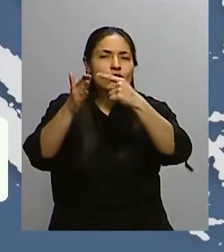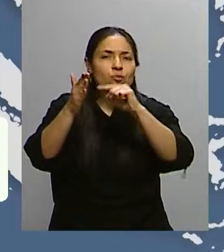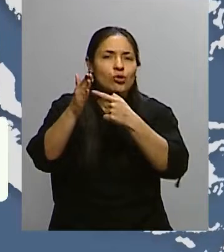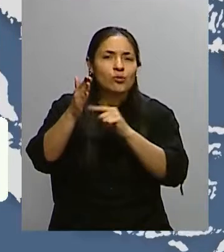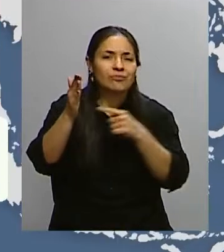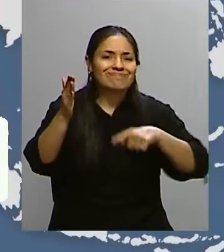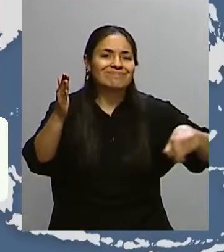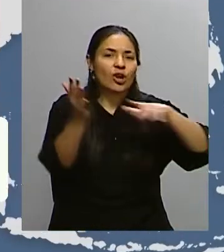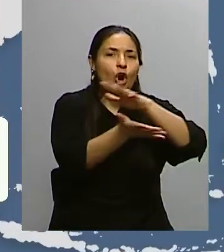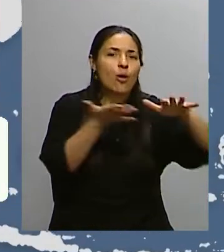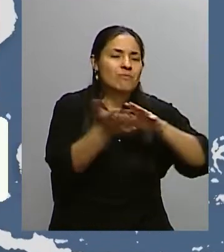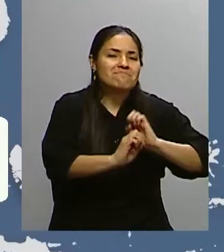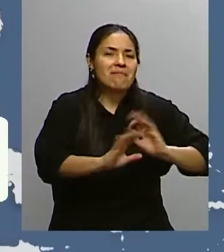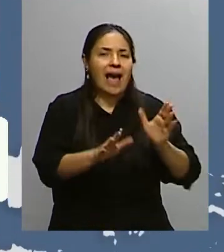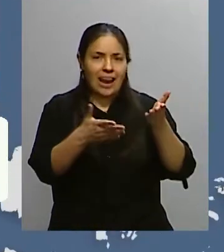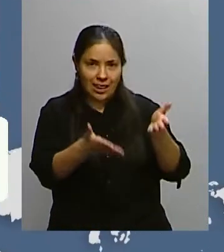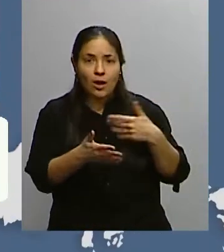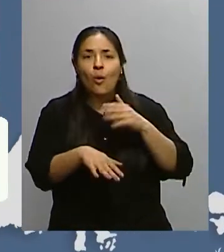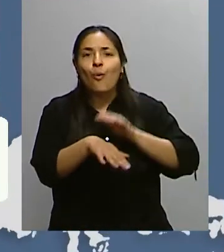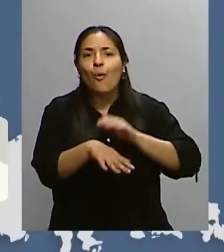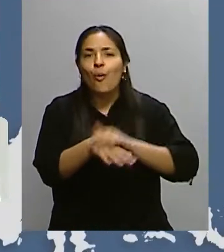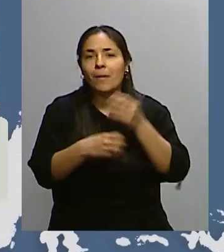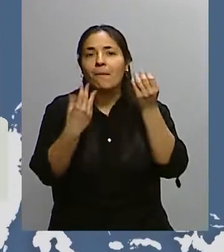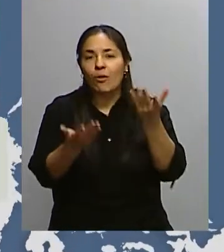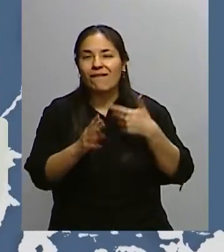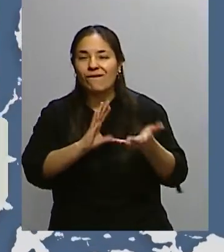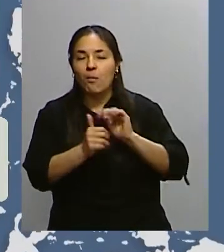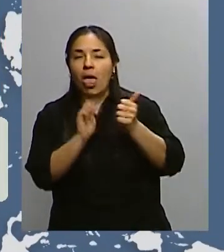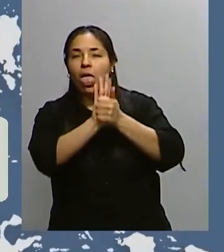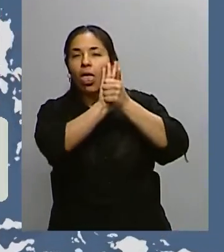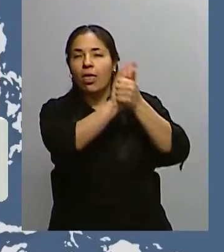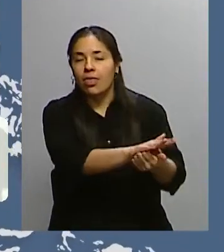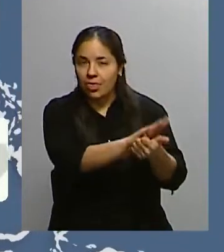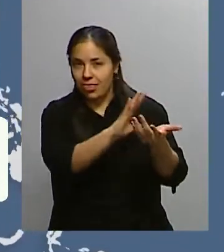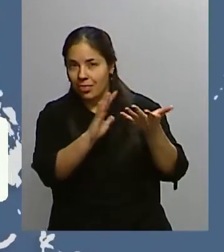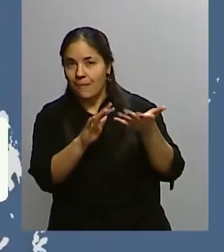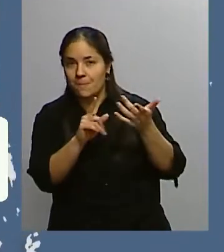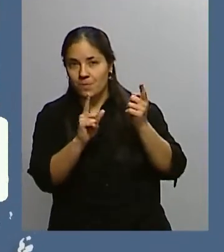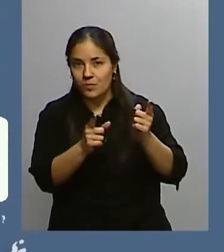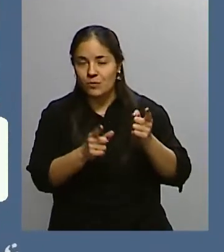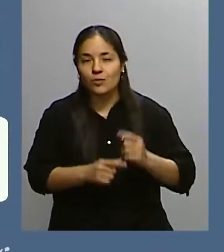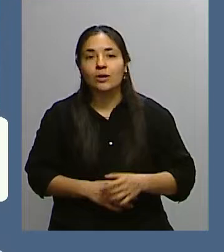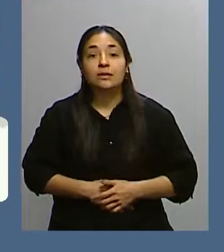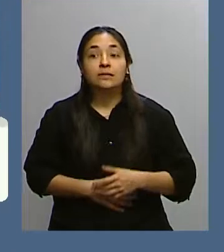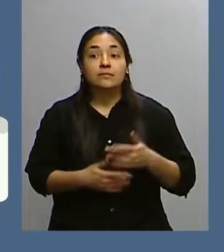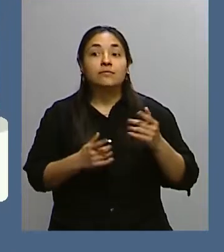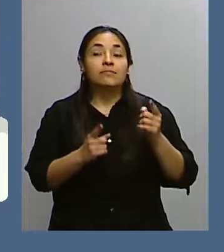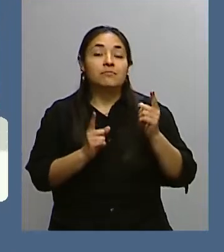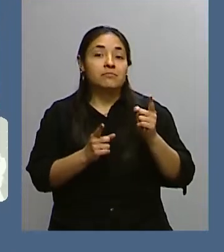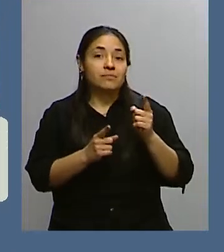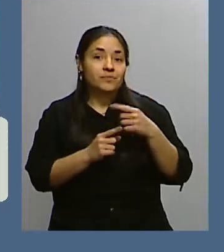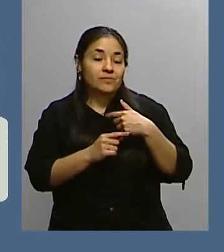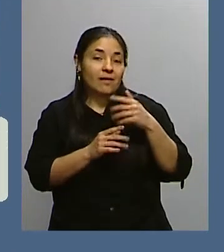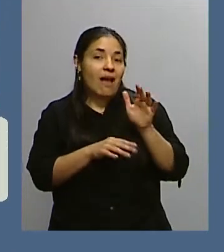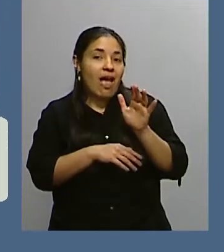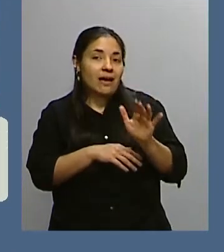consecuencia de una historia de colonización que tiene consecuencias hasta el día de hoy se, ha, que se caracterizó